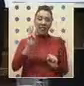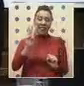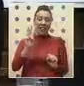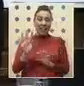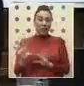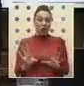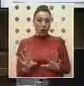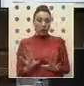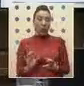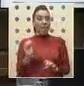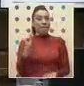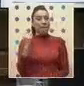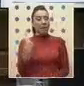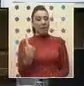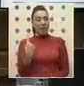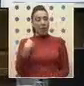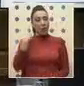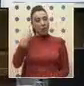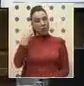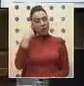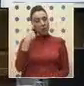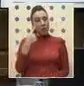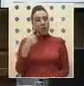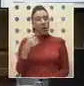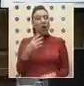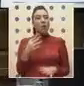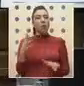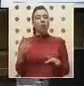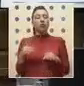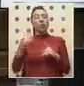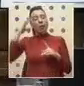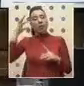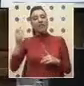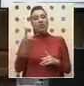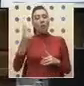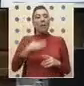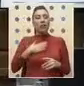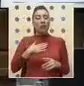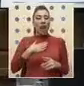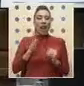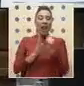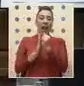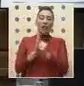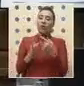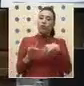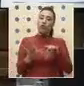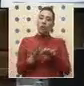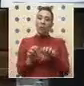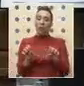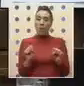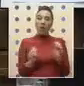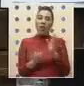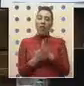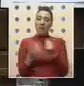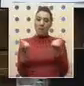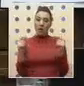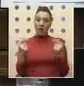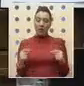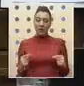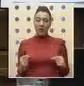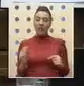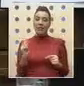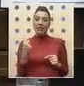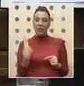tipos de elementos al menos. Primero, nos parece que hay muchos criterios de discrecionalidad en el articulado. Y eso no lo compartimos y creemos que se tiene que revisar.